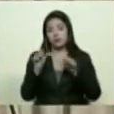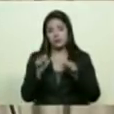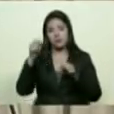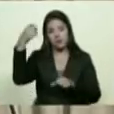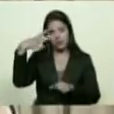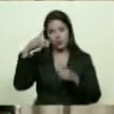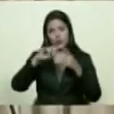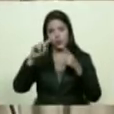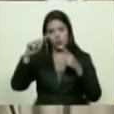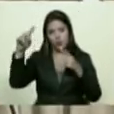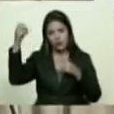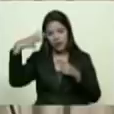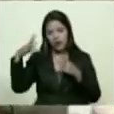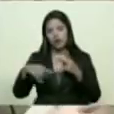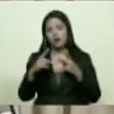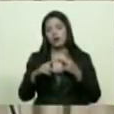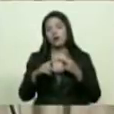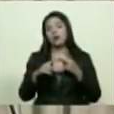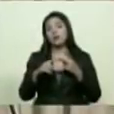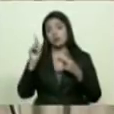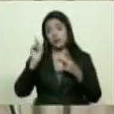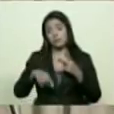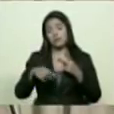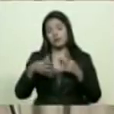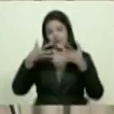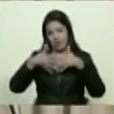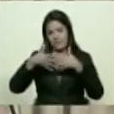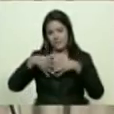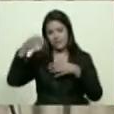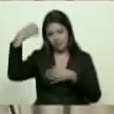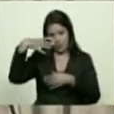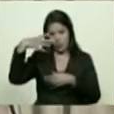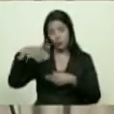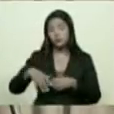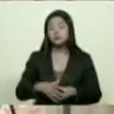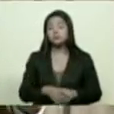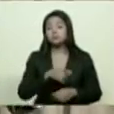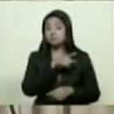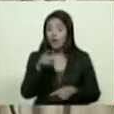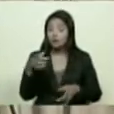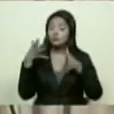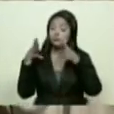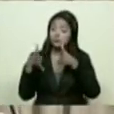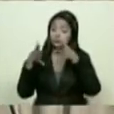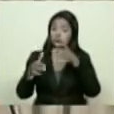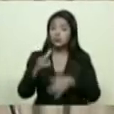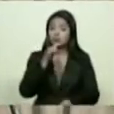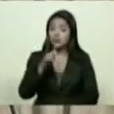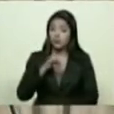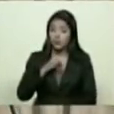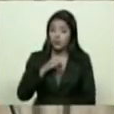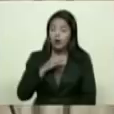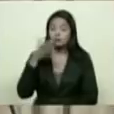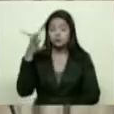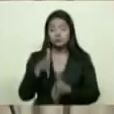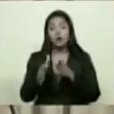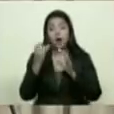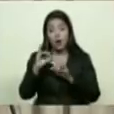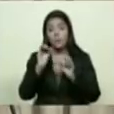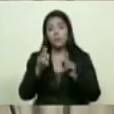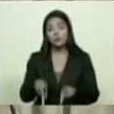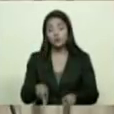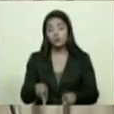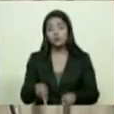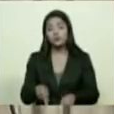eléctricos, como son nuestros expertos del Corpoelec, nos han informado de la posibilidad de